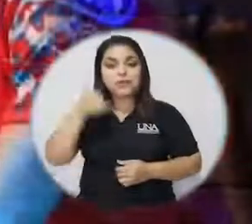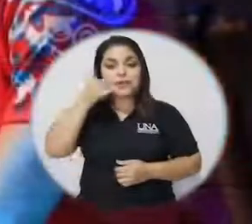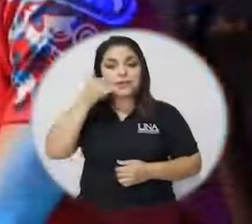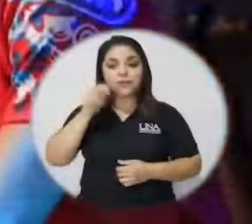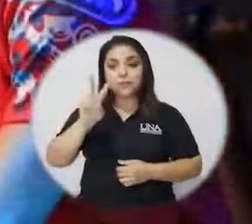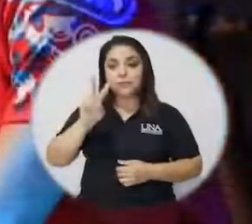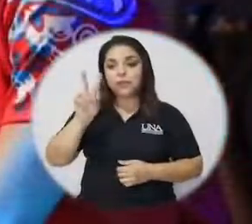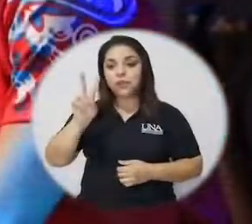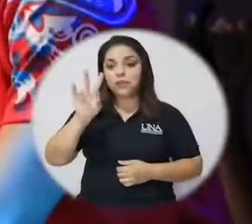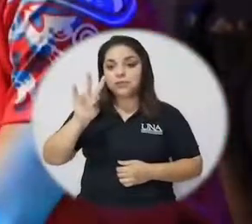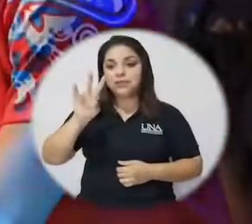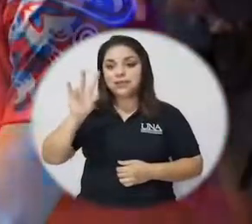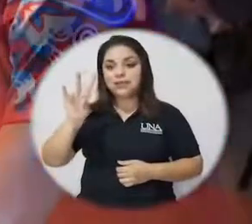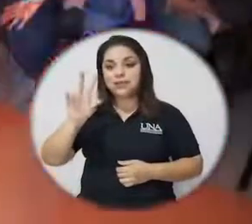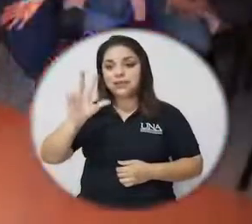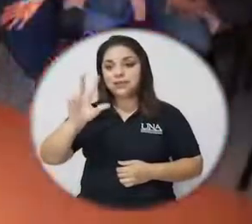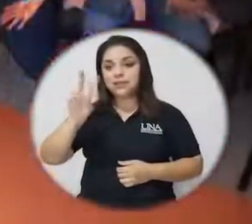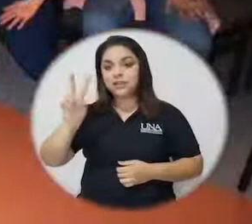al teléfono